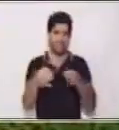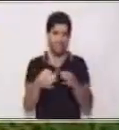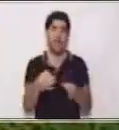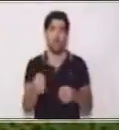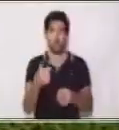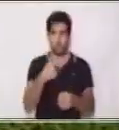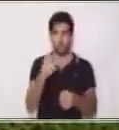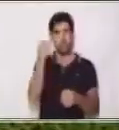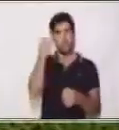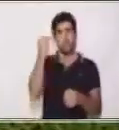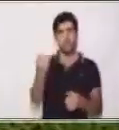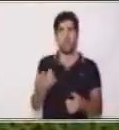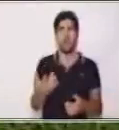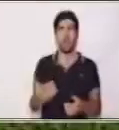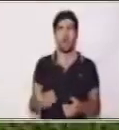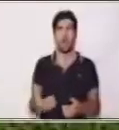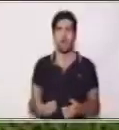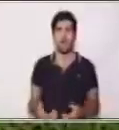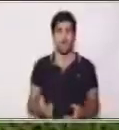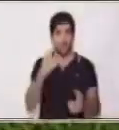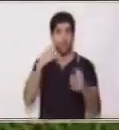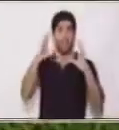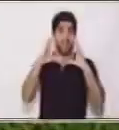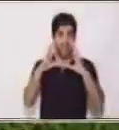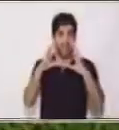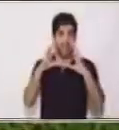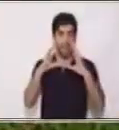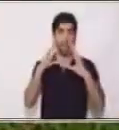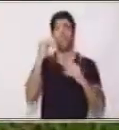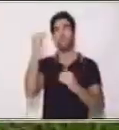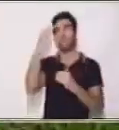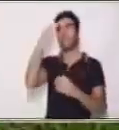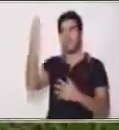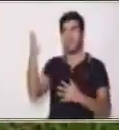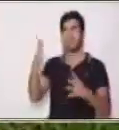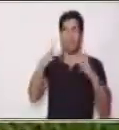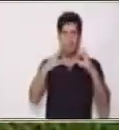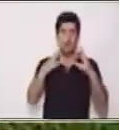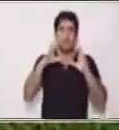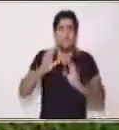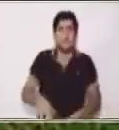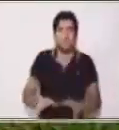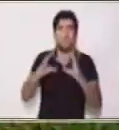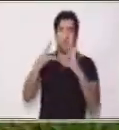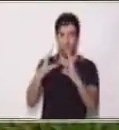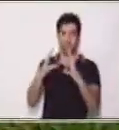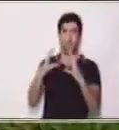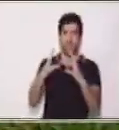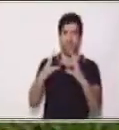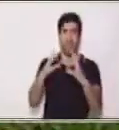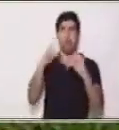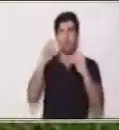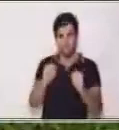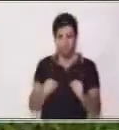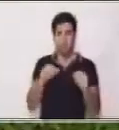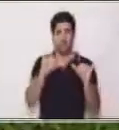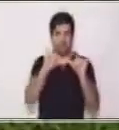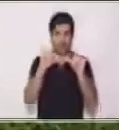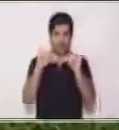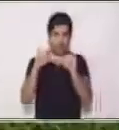Yo te voy a dar un ejemplo. Podemos encontrar, muchas gracias, un balón. Podemos medir